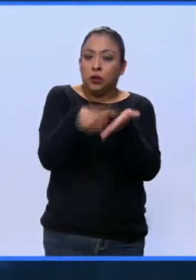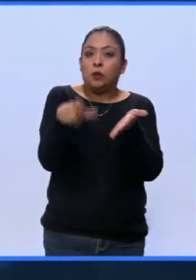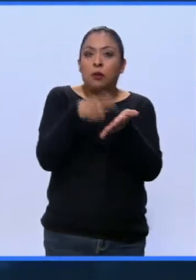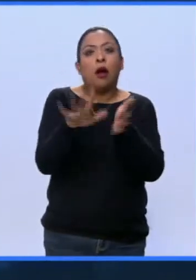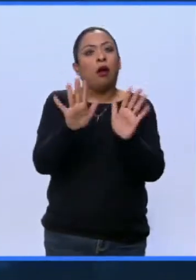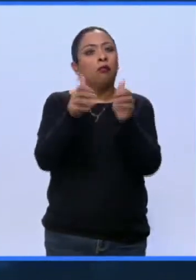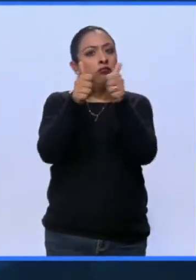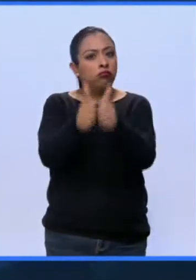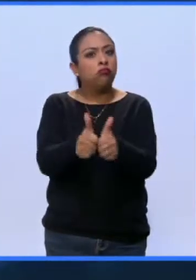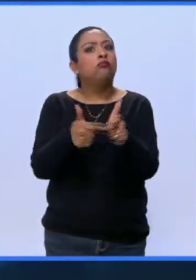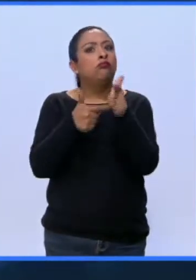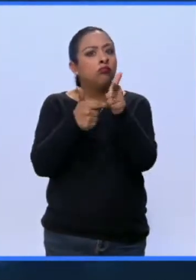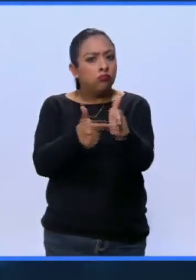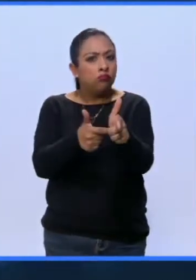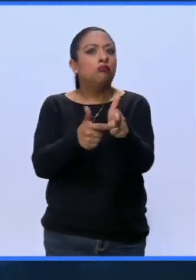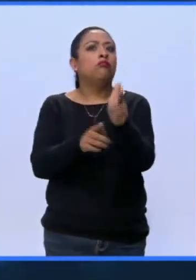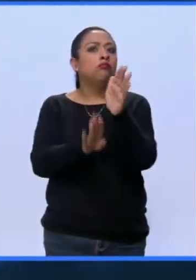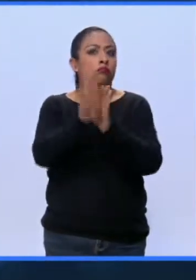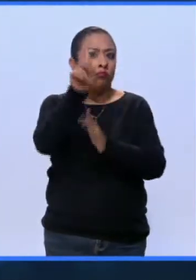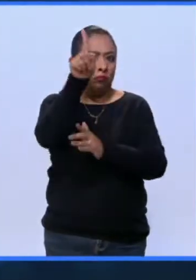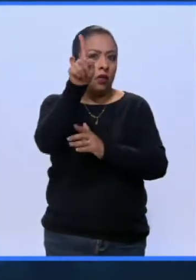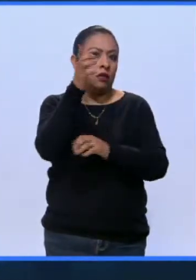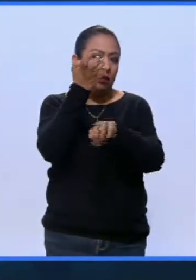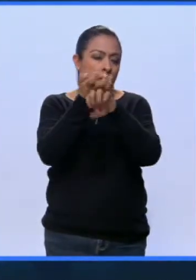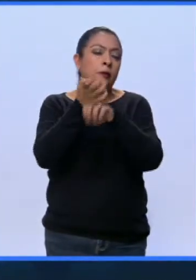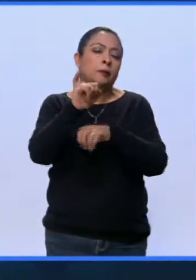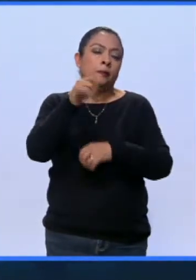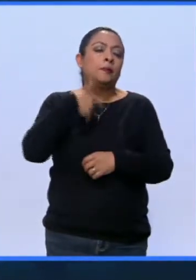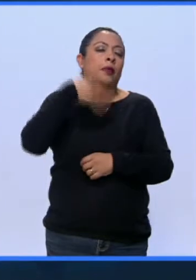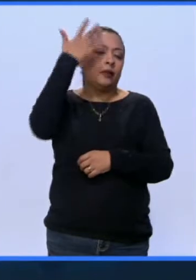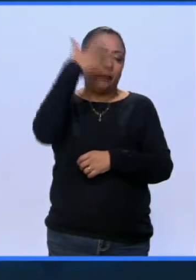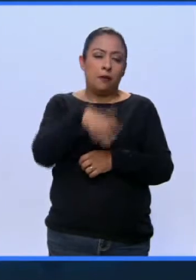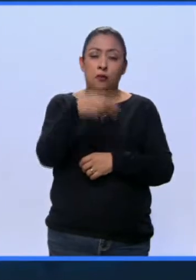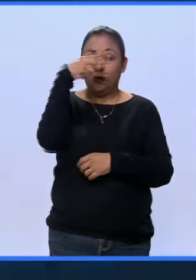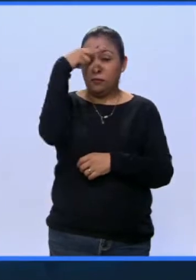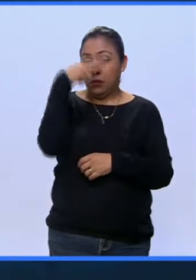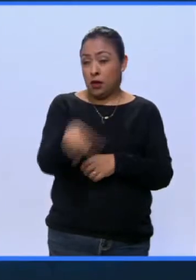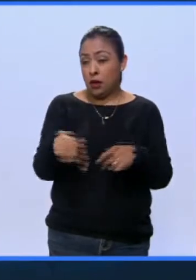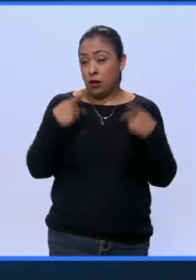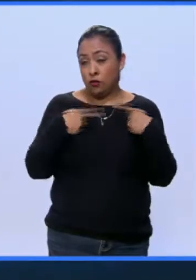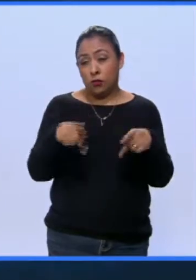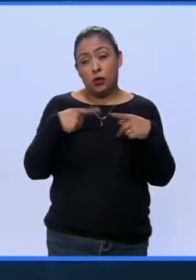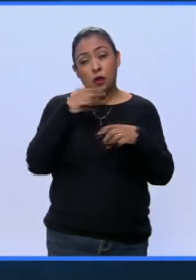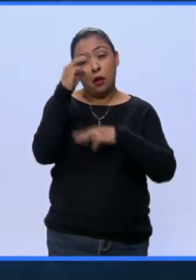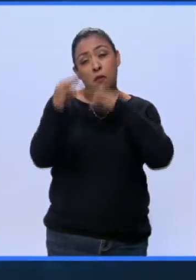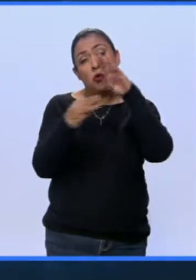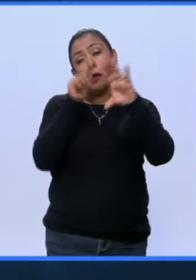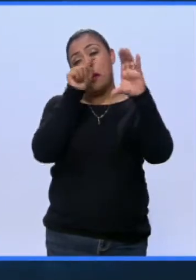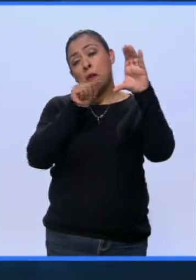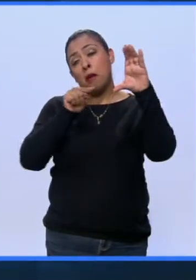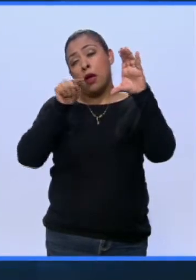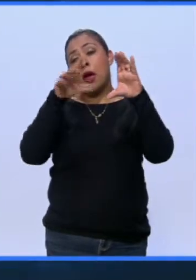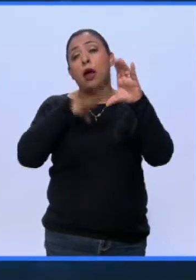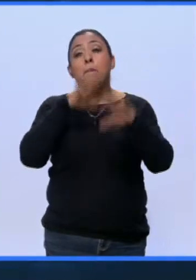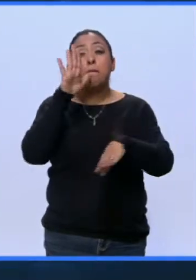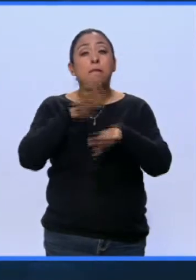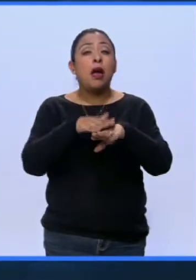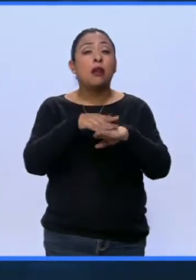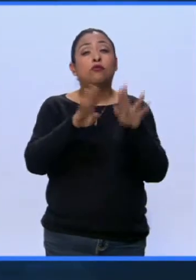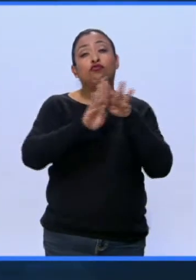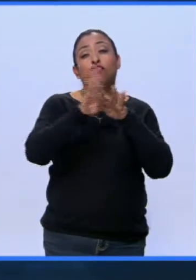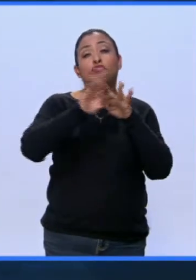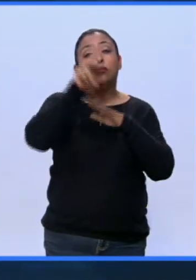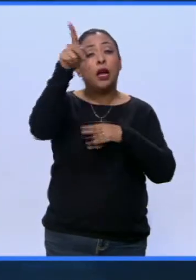Americana. Así es. Como bien sabemos, pues mexicanos están en todos lados del mundo y en específico en Estados Unidos, ¿no?